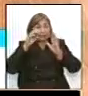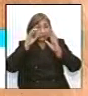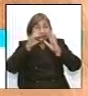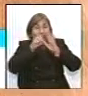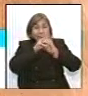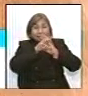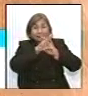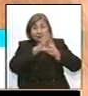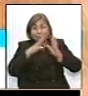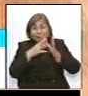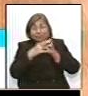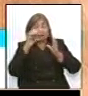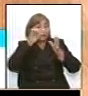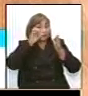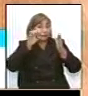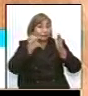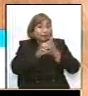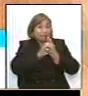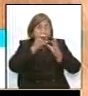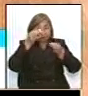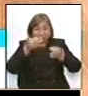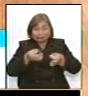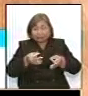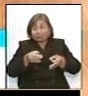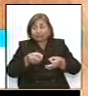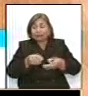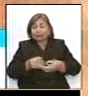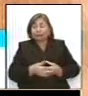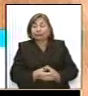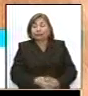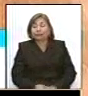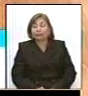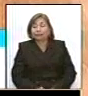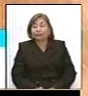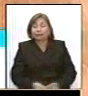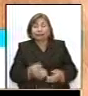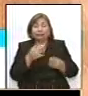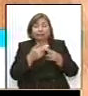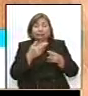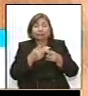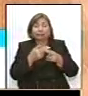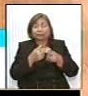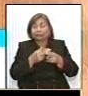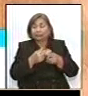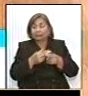esa foto, que en la foto original lleva el nombre